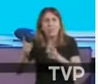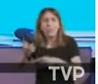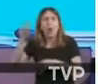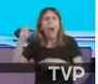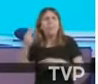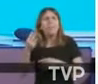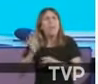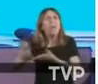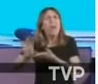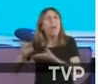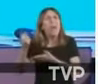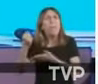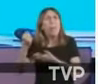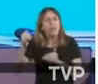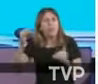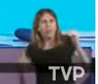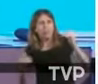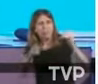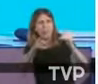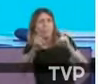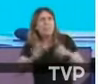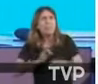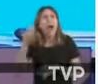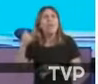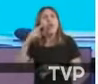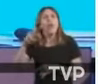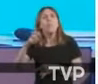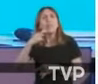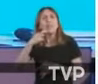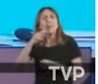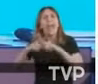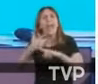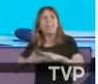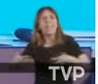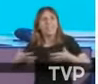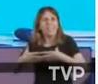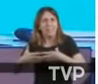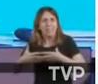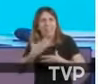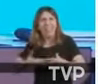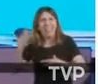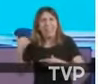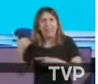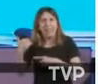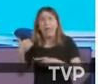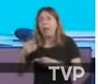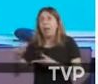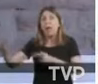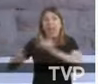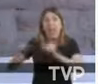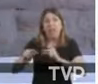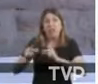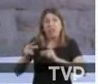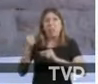pesos, del cual se dispuso en el año 2019 bajo la administración anterior, y que eso funcionase como un ancla para el desarrollo del mercado de